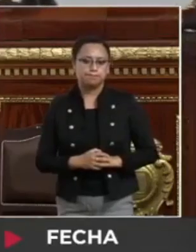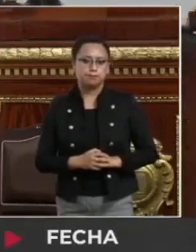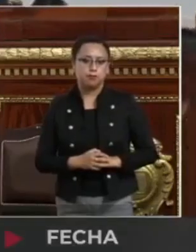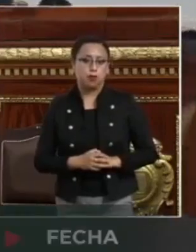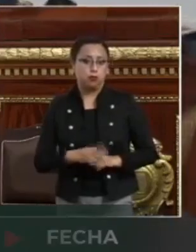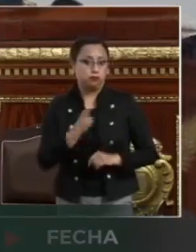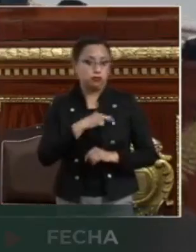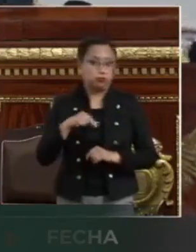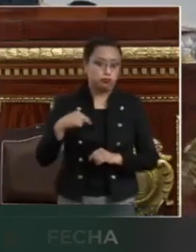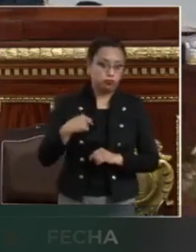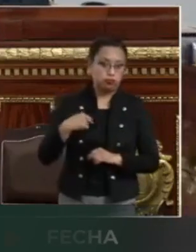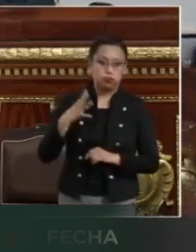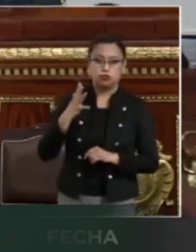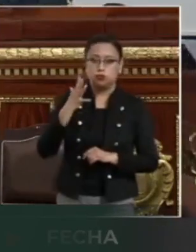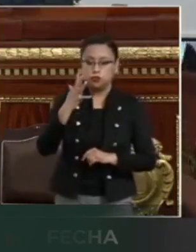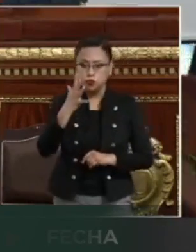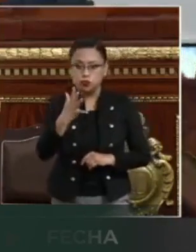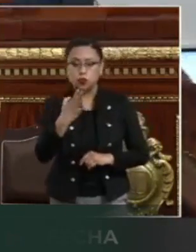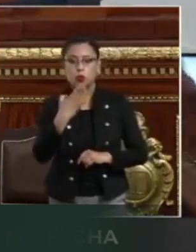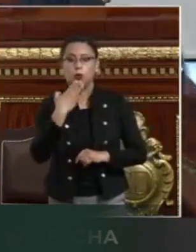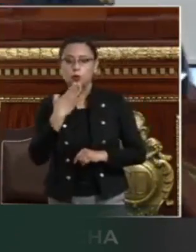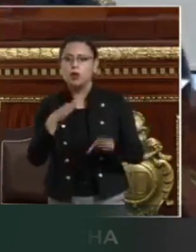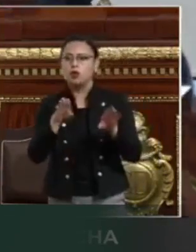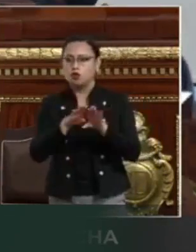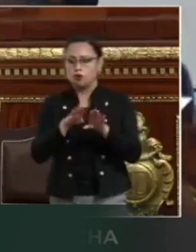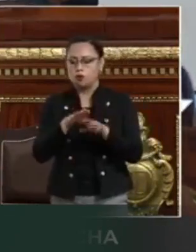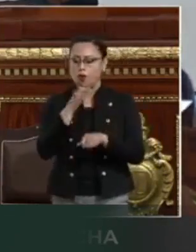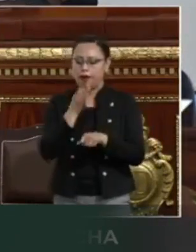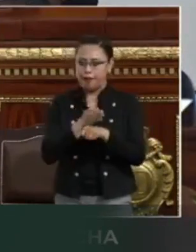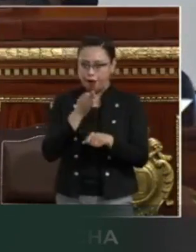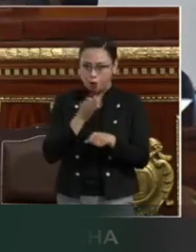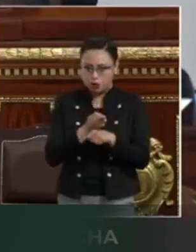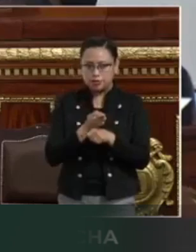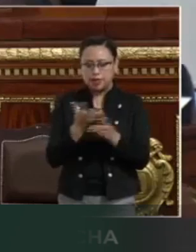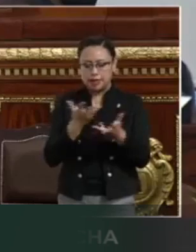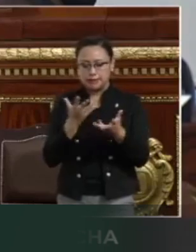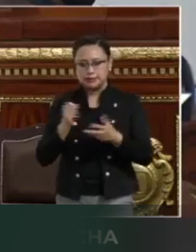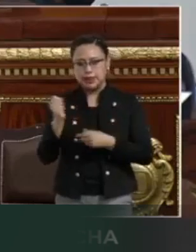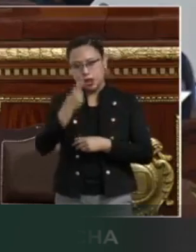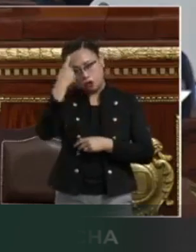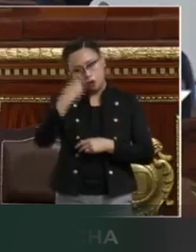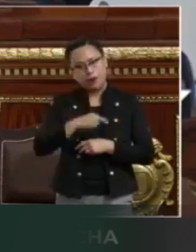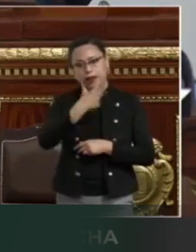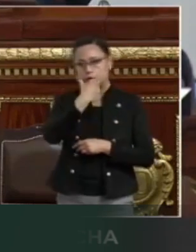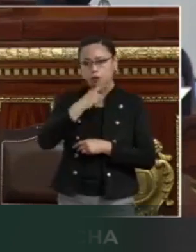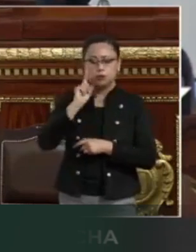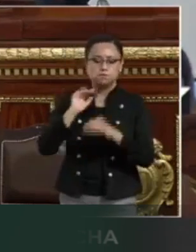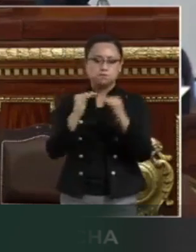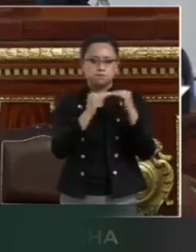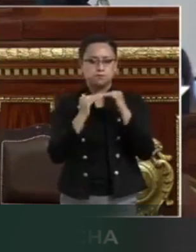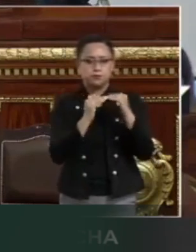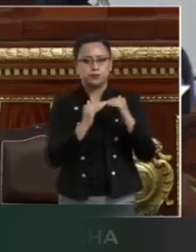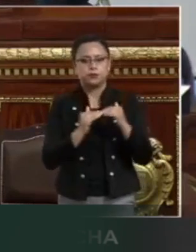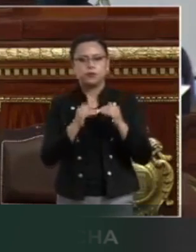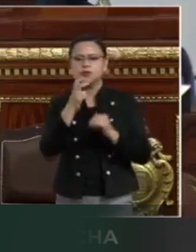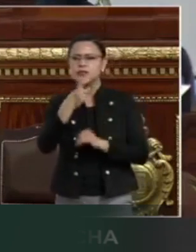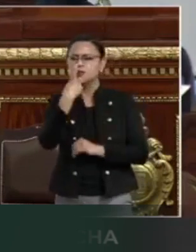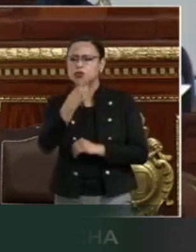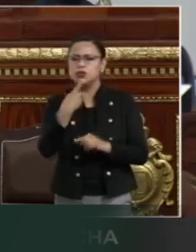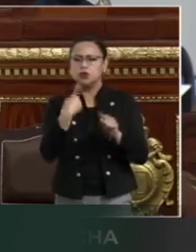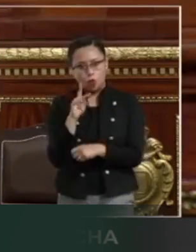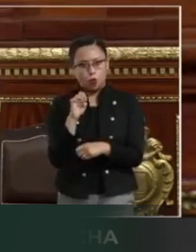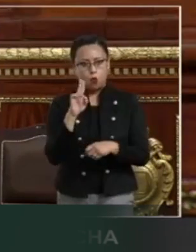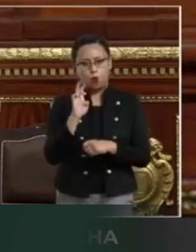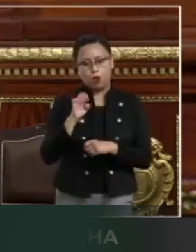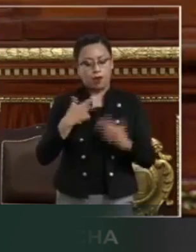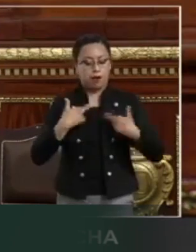El diputado Carlos Joaquín Fernández Tinoco promovió una iniciativa a fin de garantizar la existencia de centros de justicia para mujeres en cada demarcación